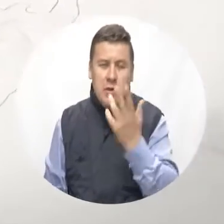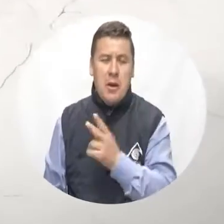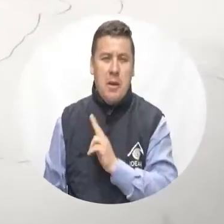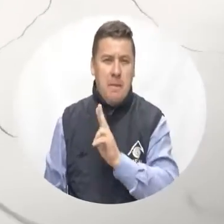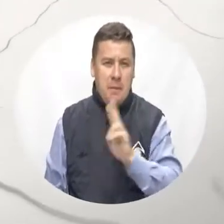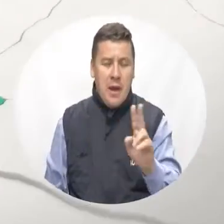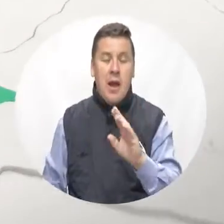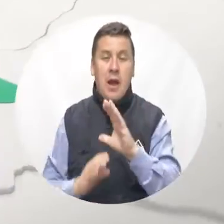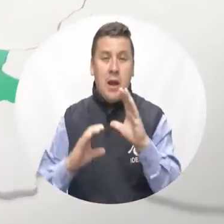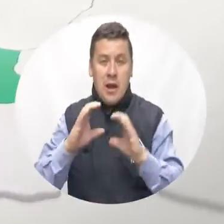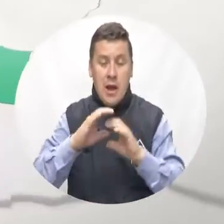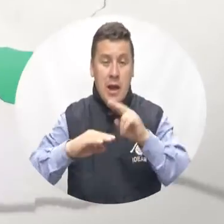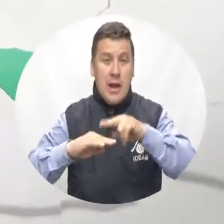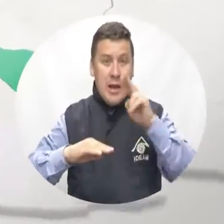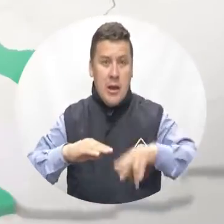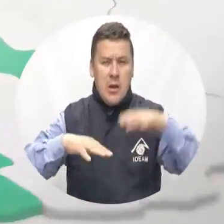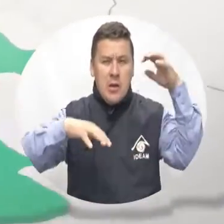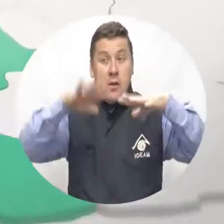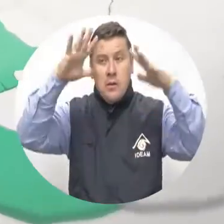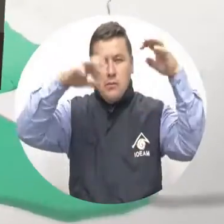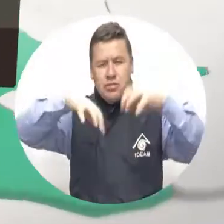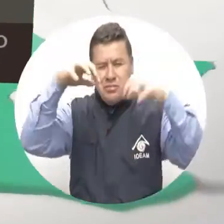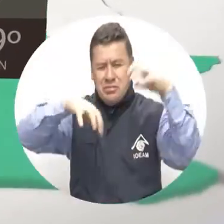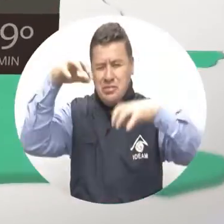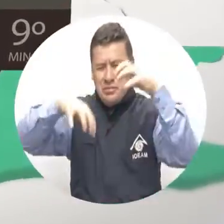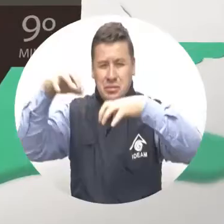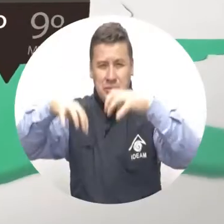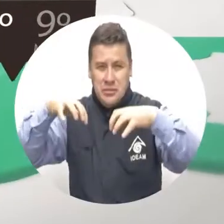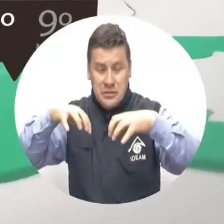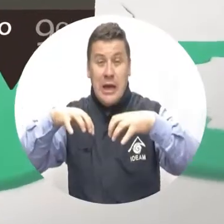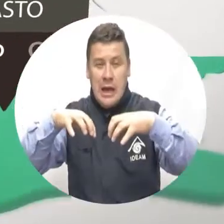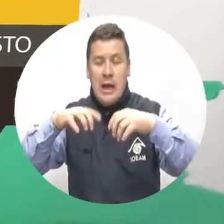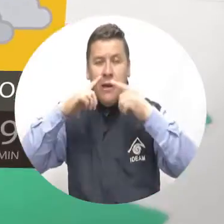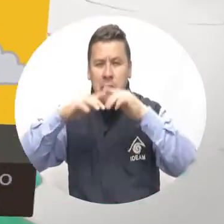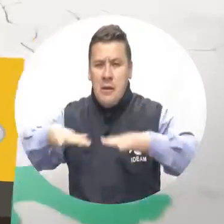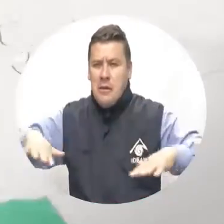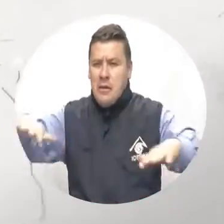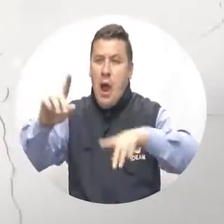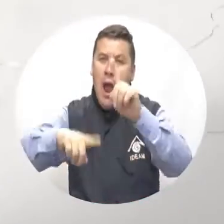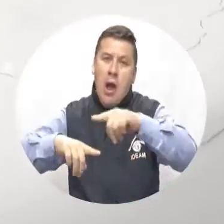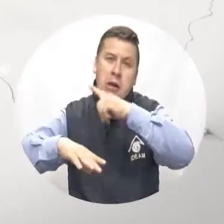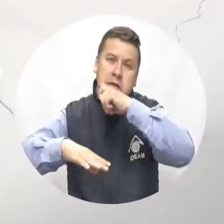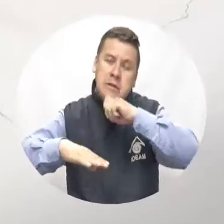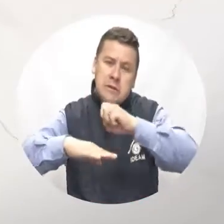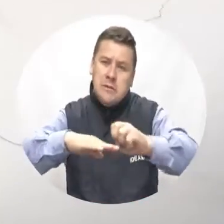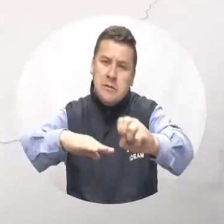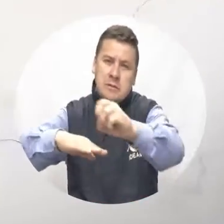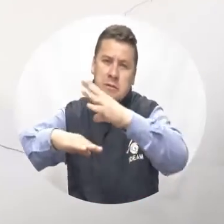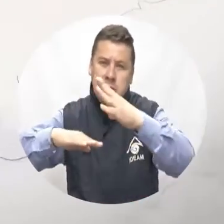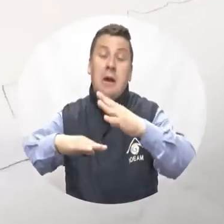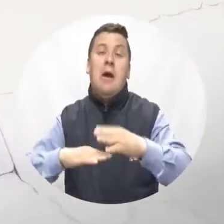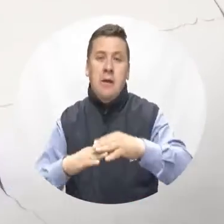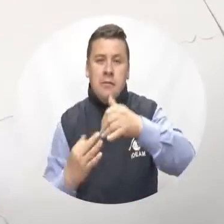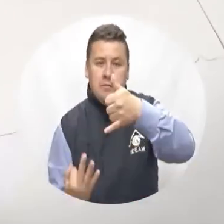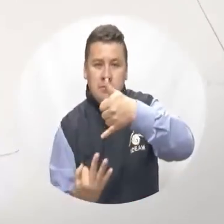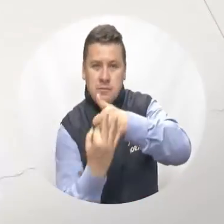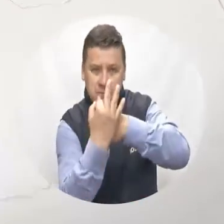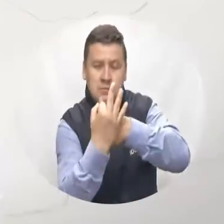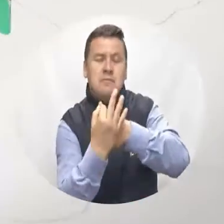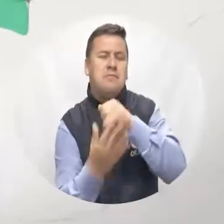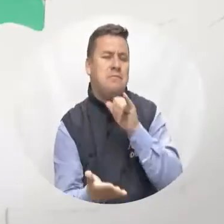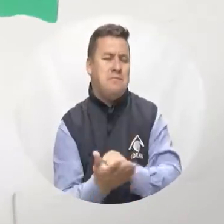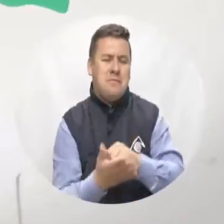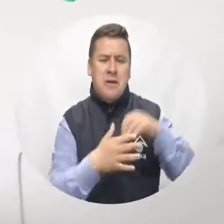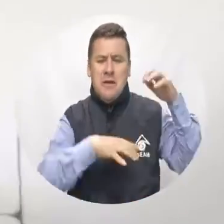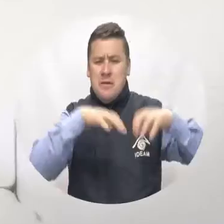Chocó. En el valle, Cauca y Nariño descenderán chubascos. En el resto de la zona se espera tiempo seco. En la zona